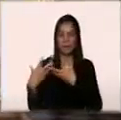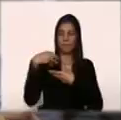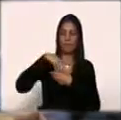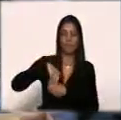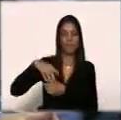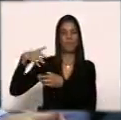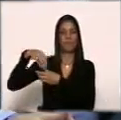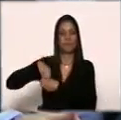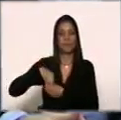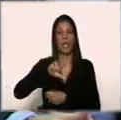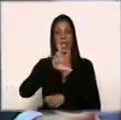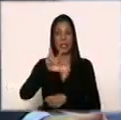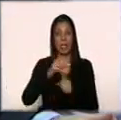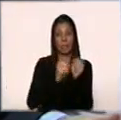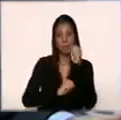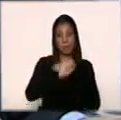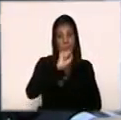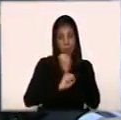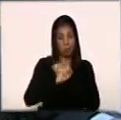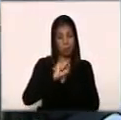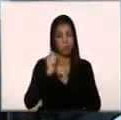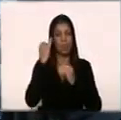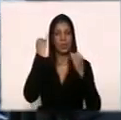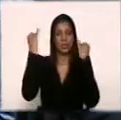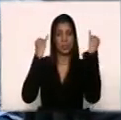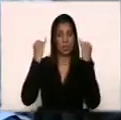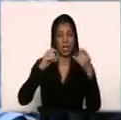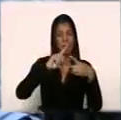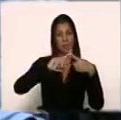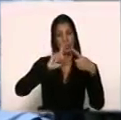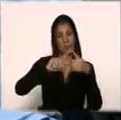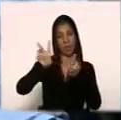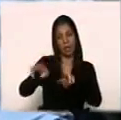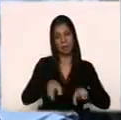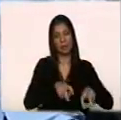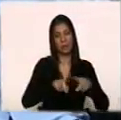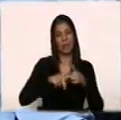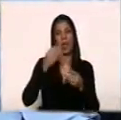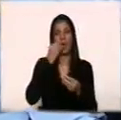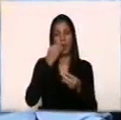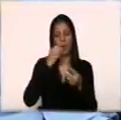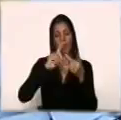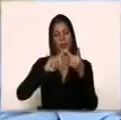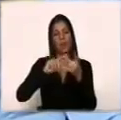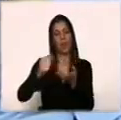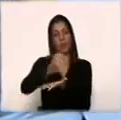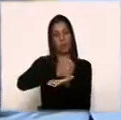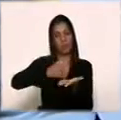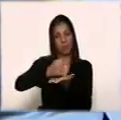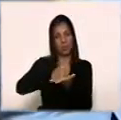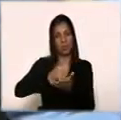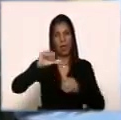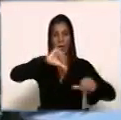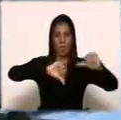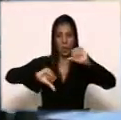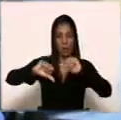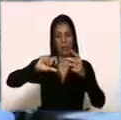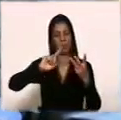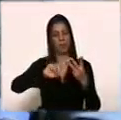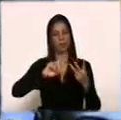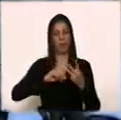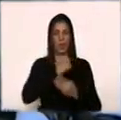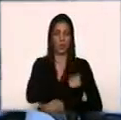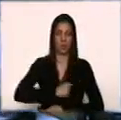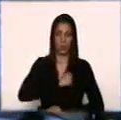fundamentales, agroalimentario, químico farmacéutico y higiene personal, donde